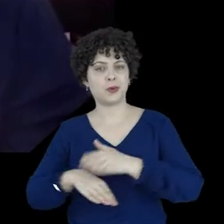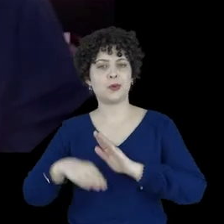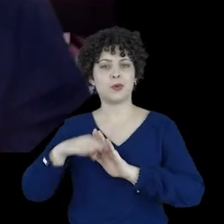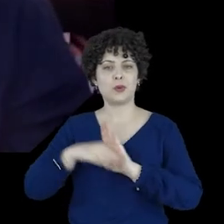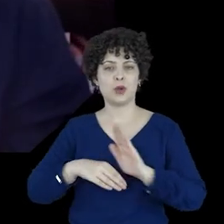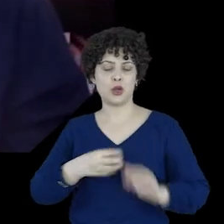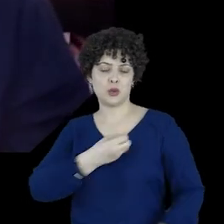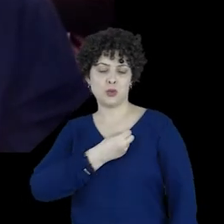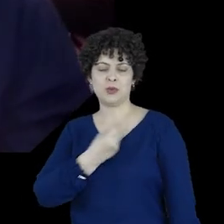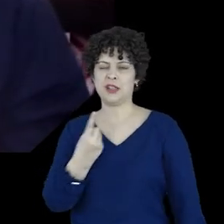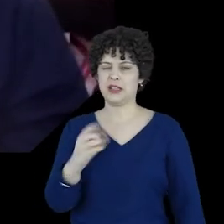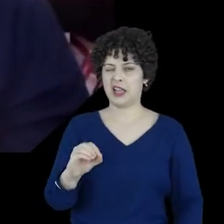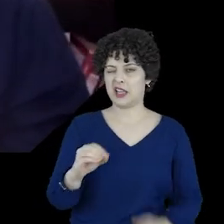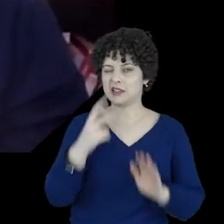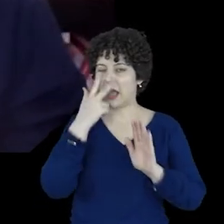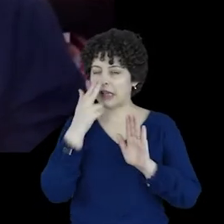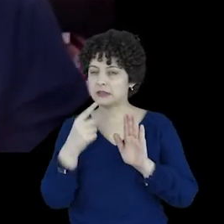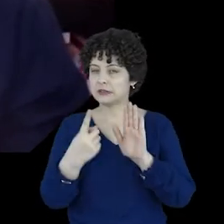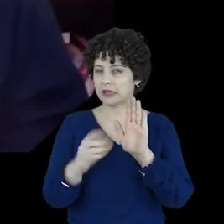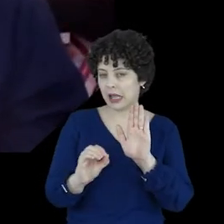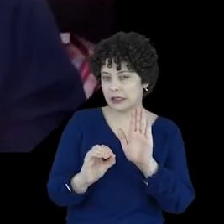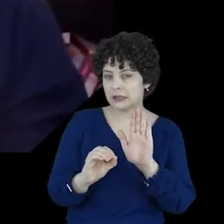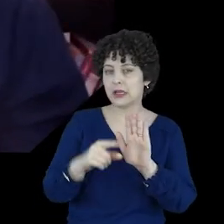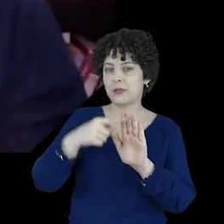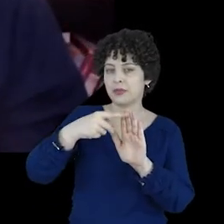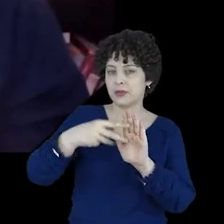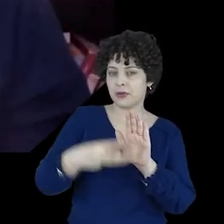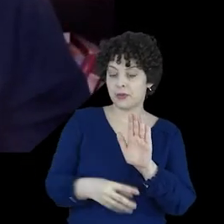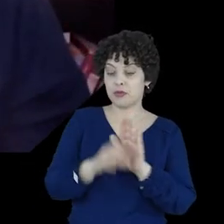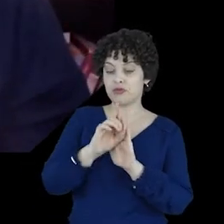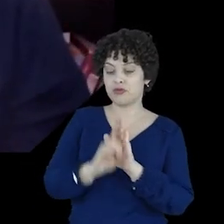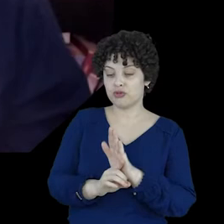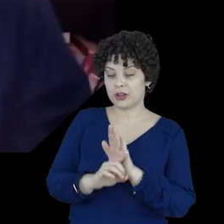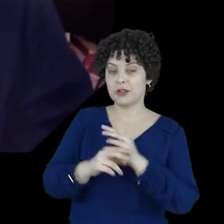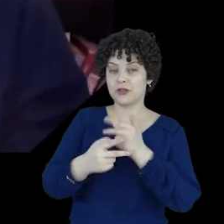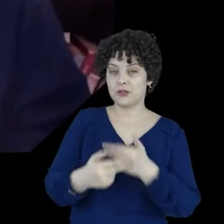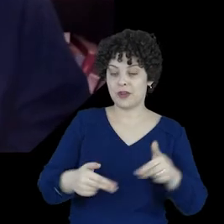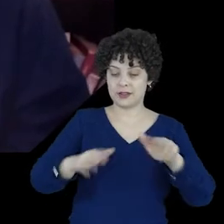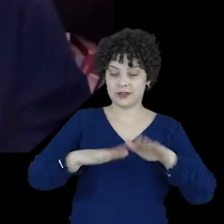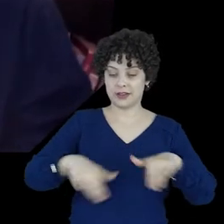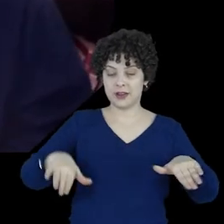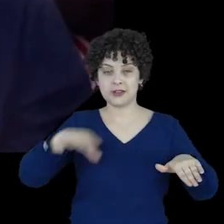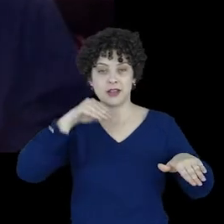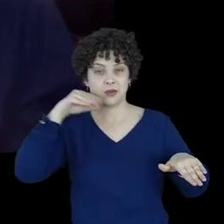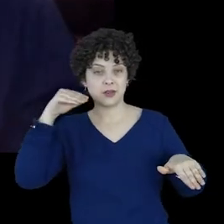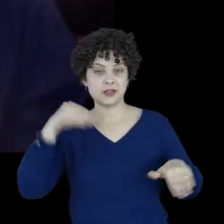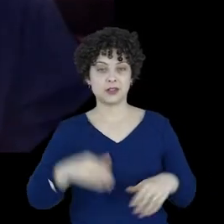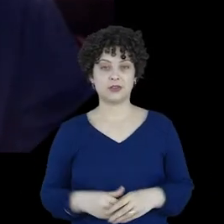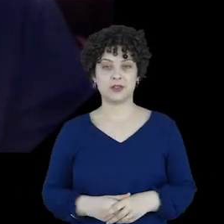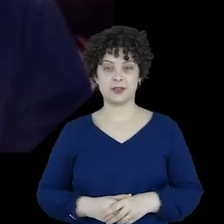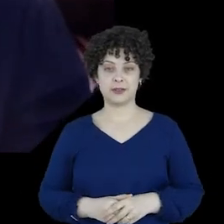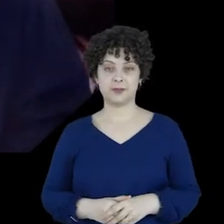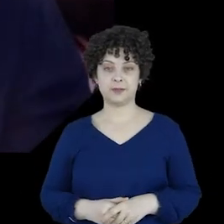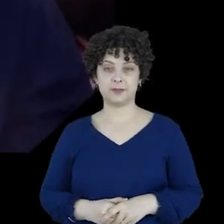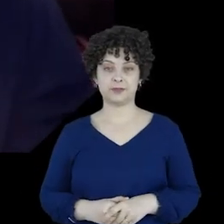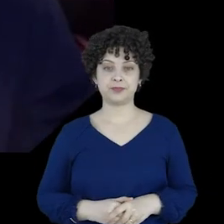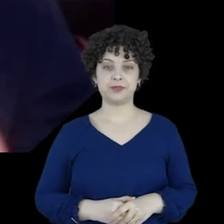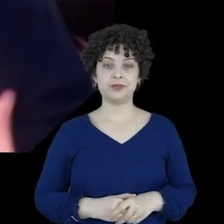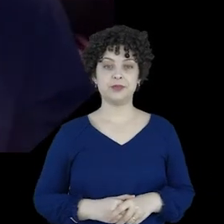su principio, si no me equivoco, es el principio 10, no sé si no 10, pero creo que es el 10, los derechos de niñas, niños y